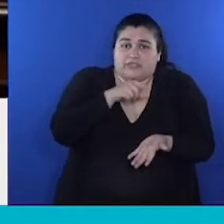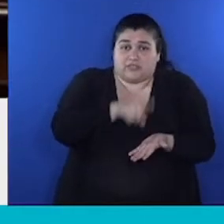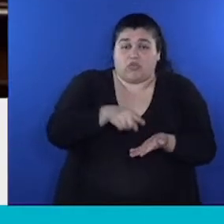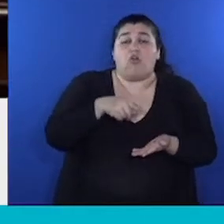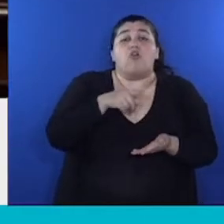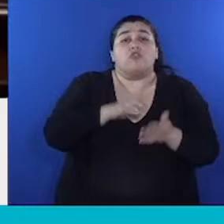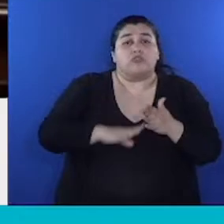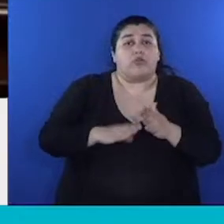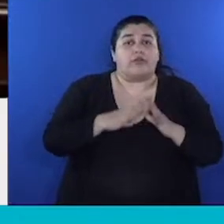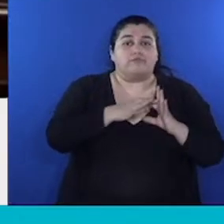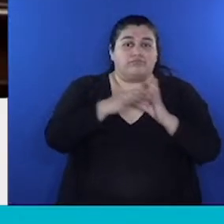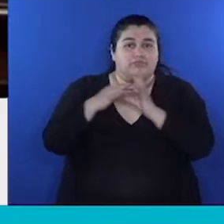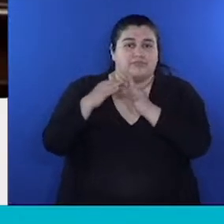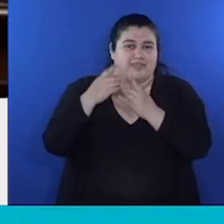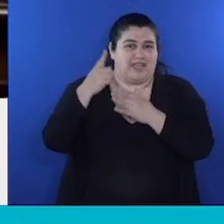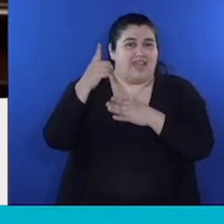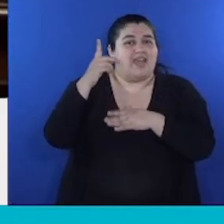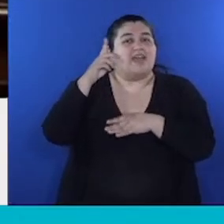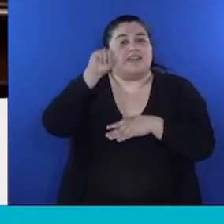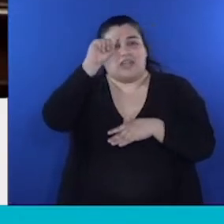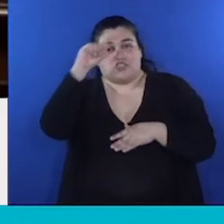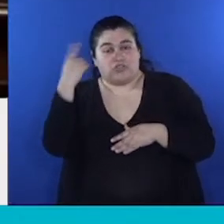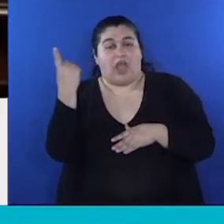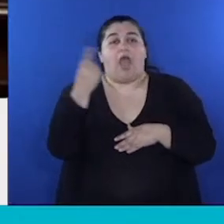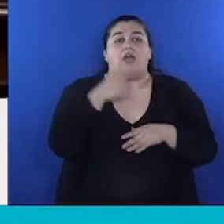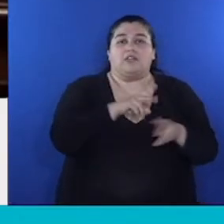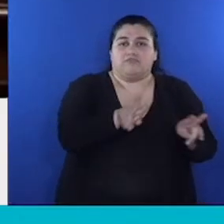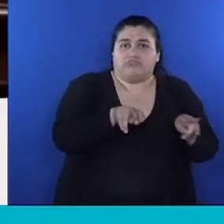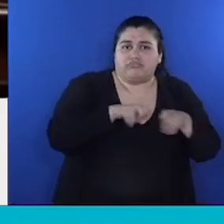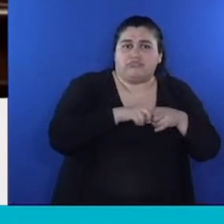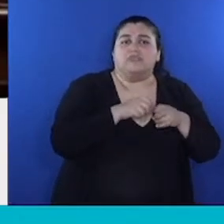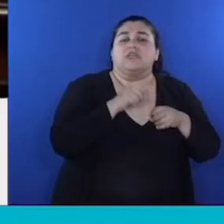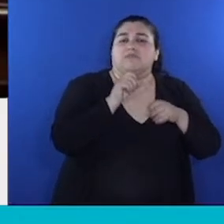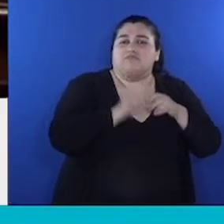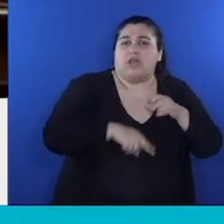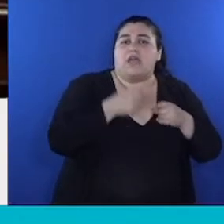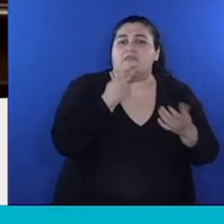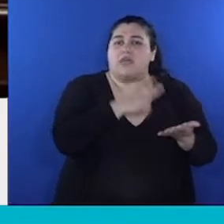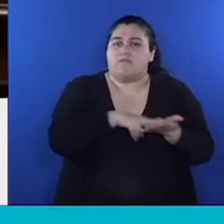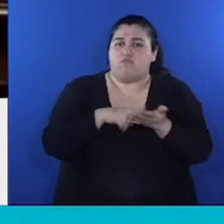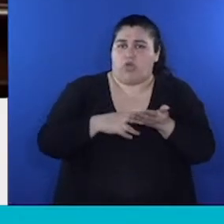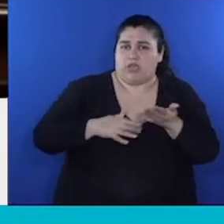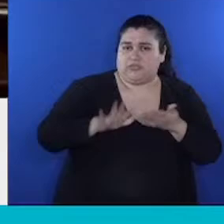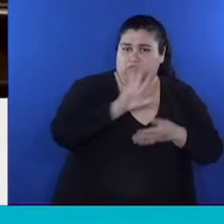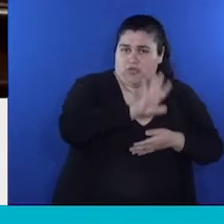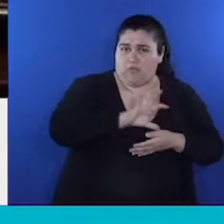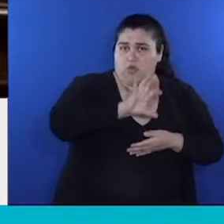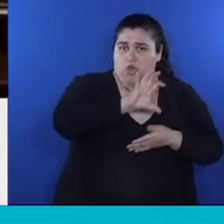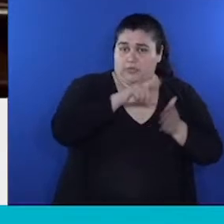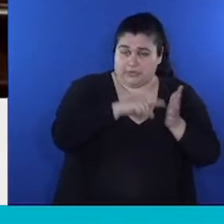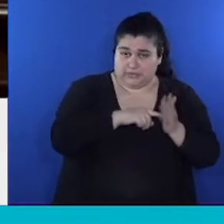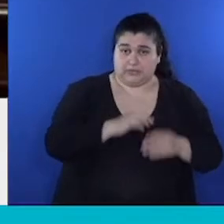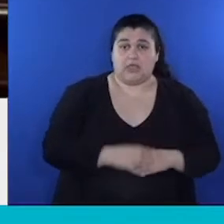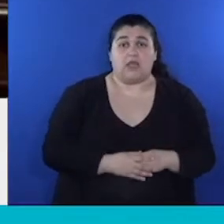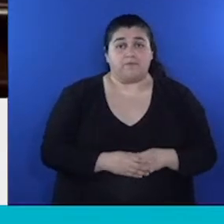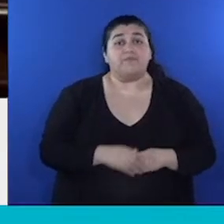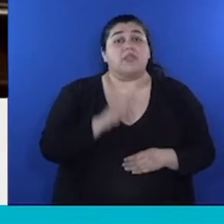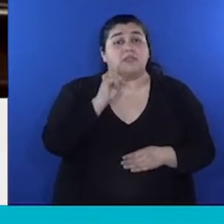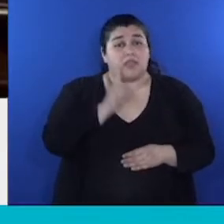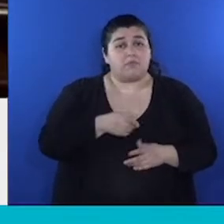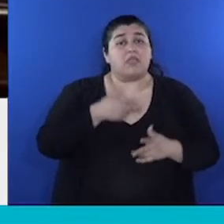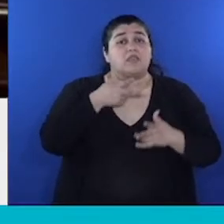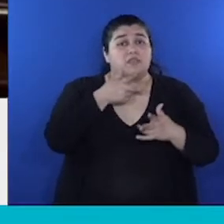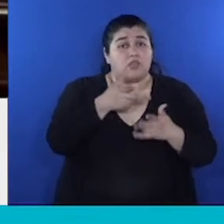nacional y propone mejoras en el régimen tributario para las grandes inversiones. Además, el mandatario bonaerense subrayó que trasladamos